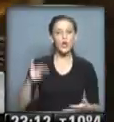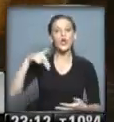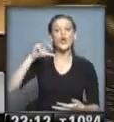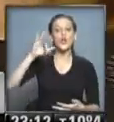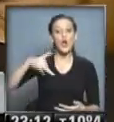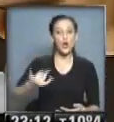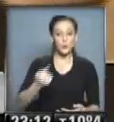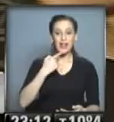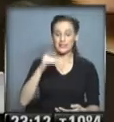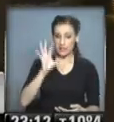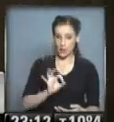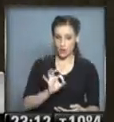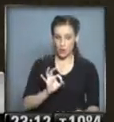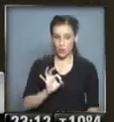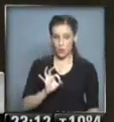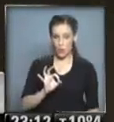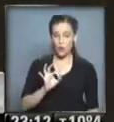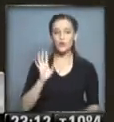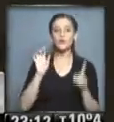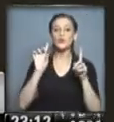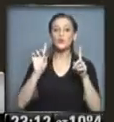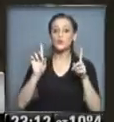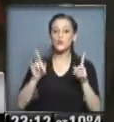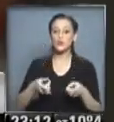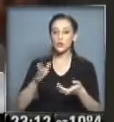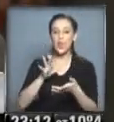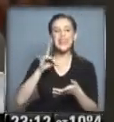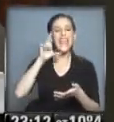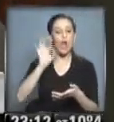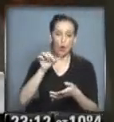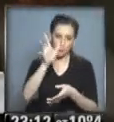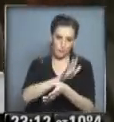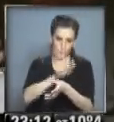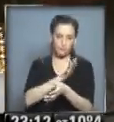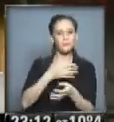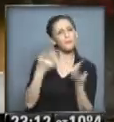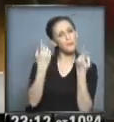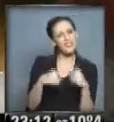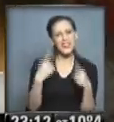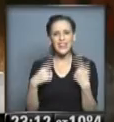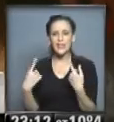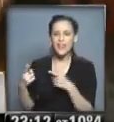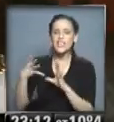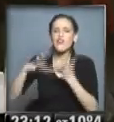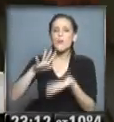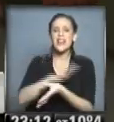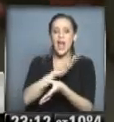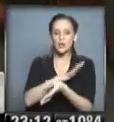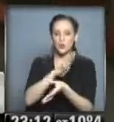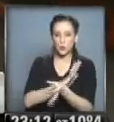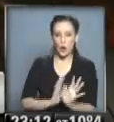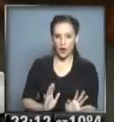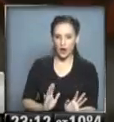que vimos también a un diego con facetas diferentes que siempre nos las muestra porque es un personaje